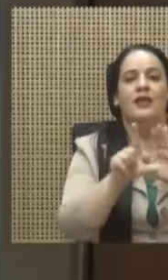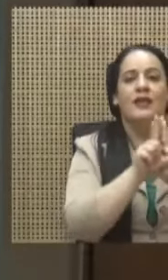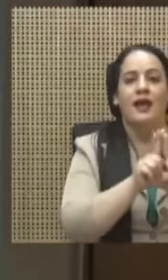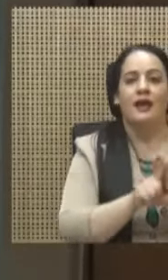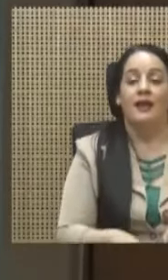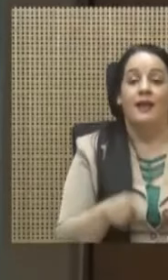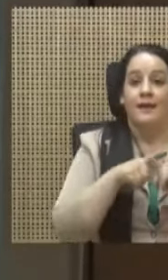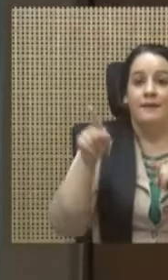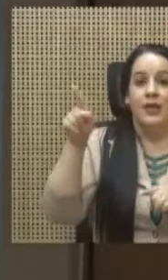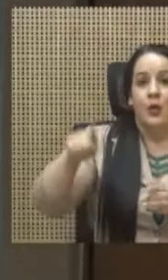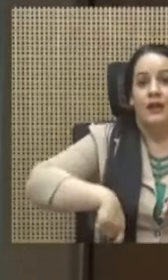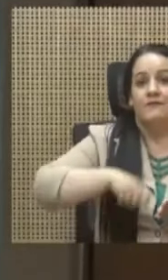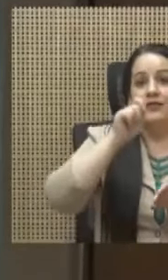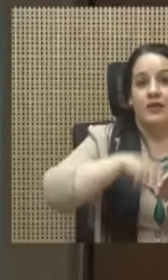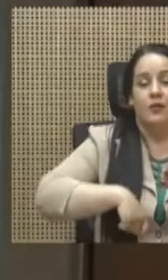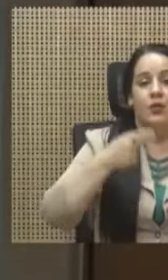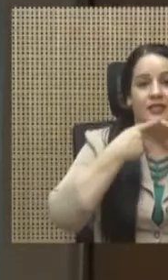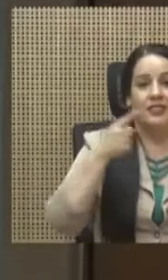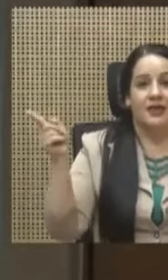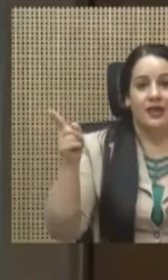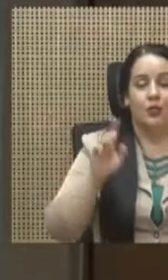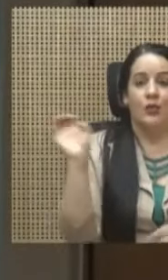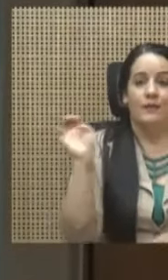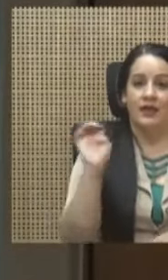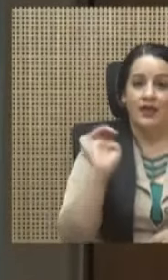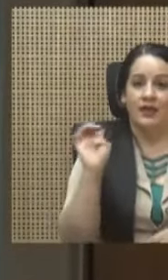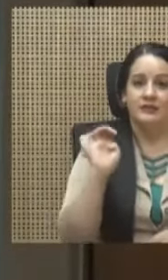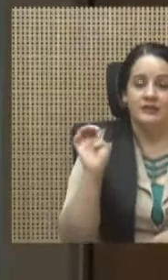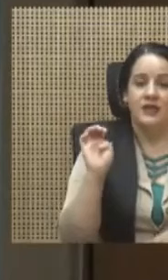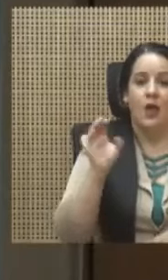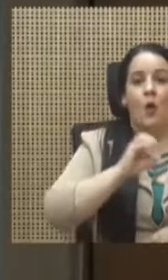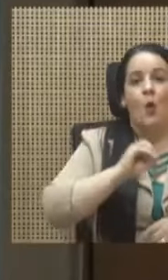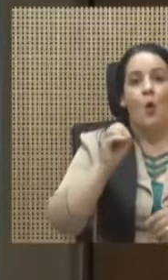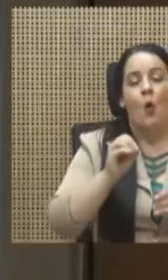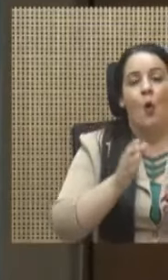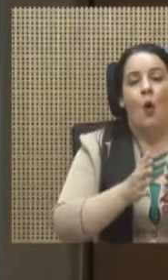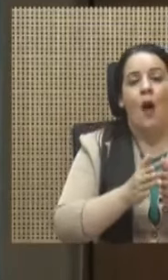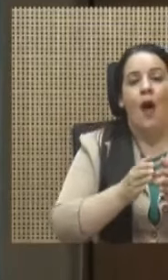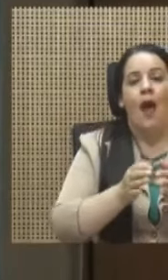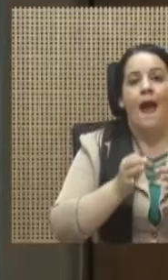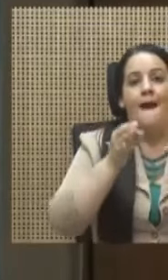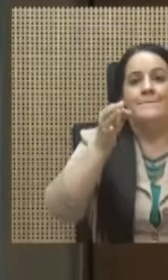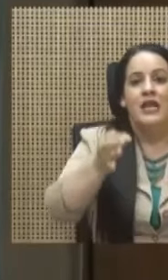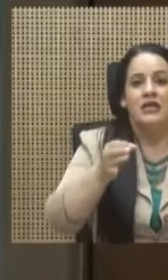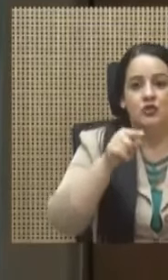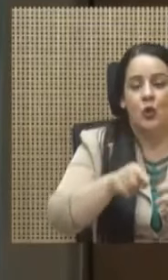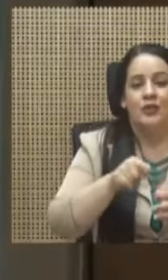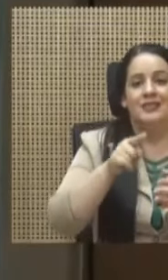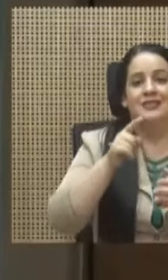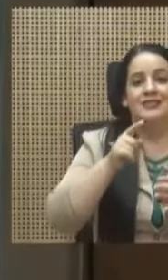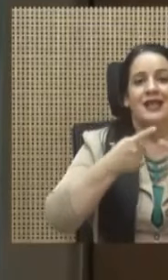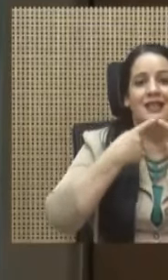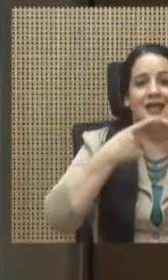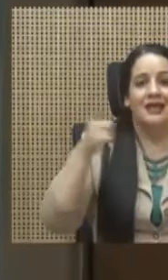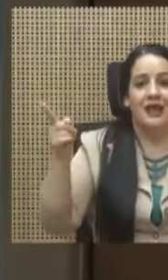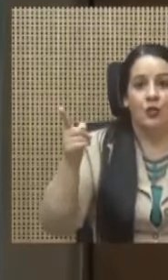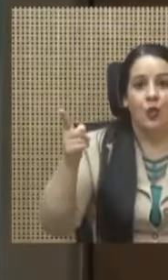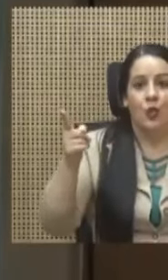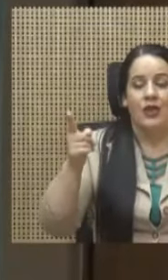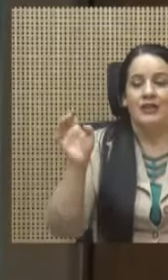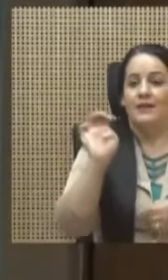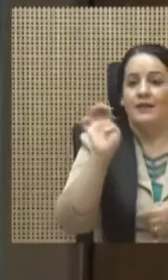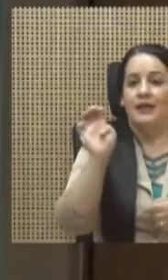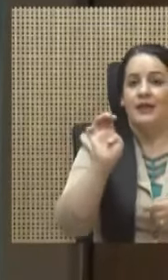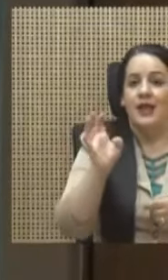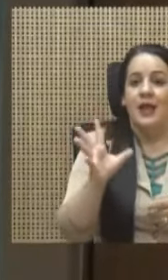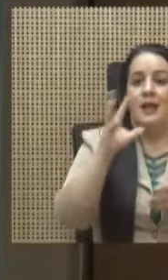Pero él firmó el decreto de emergencia o o la ampliación del decreto de emergencia para meter el cantón de Liberia para después